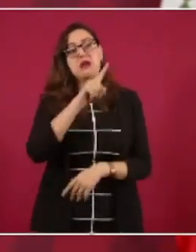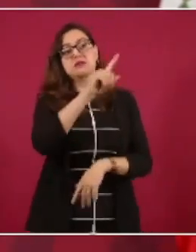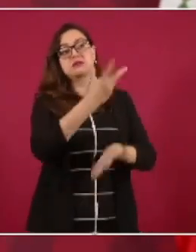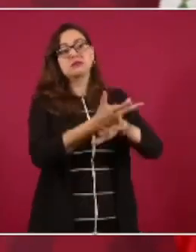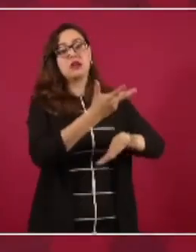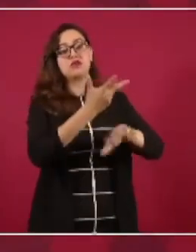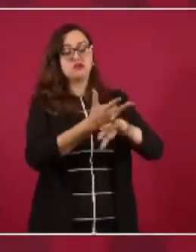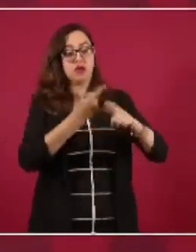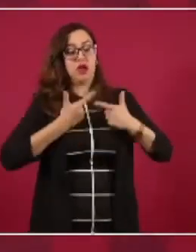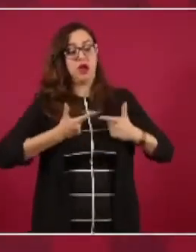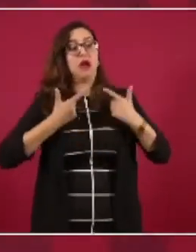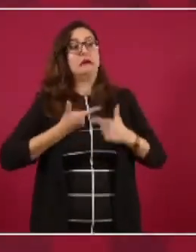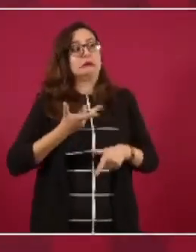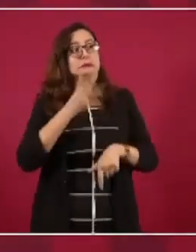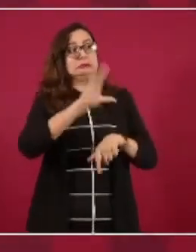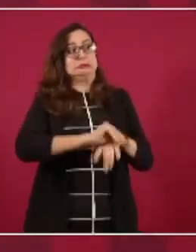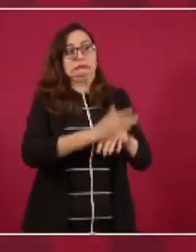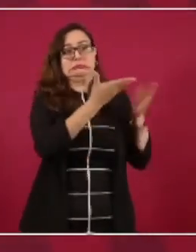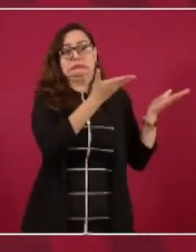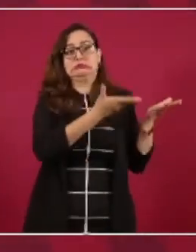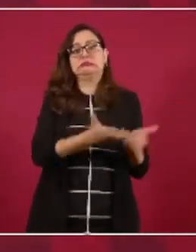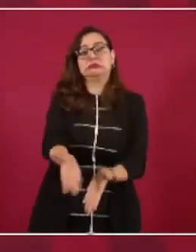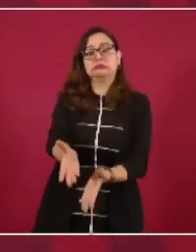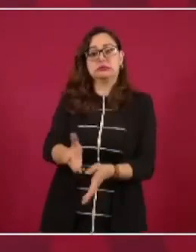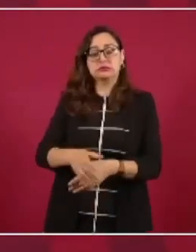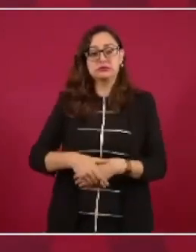de manera directa.